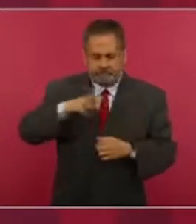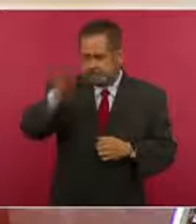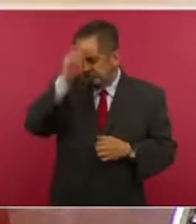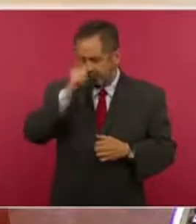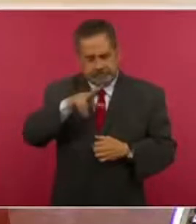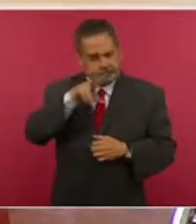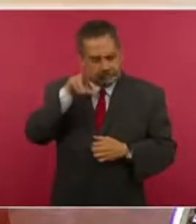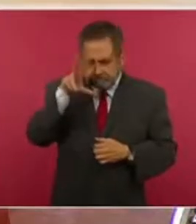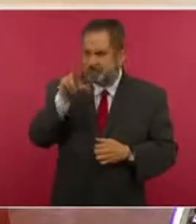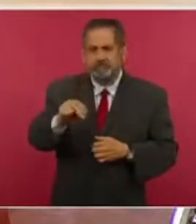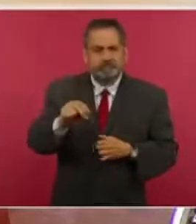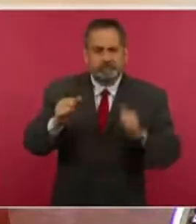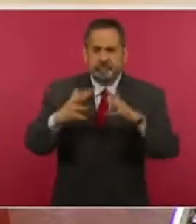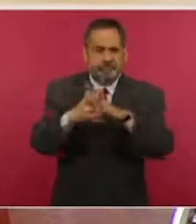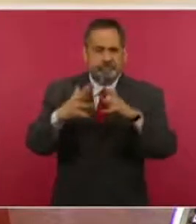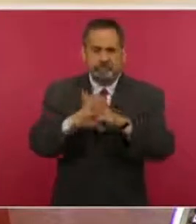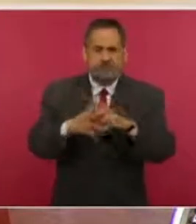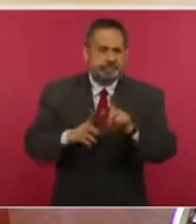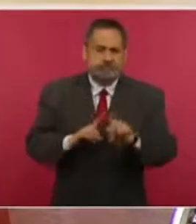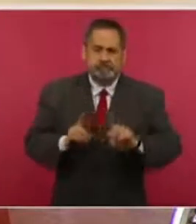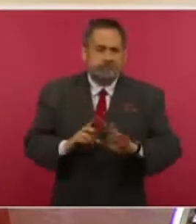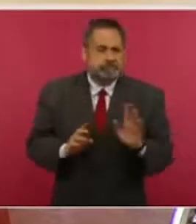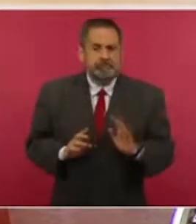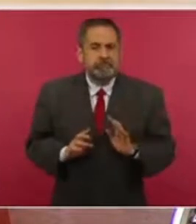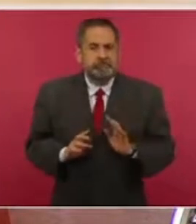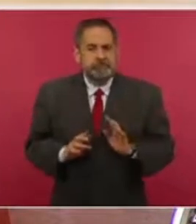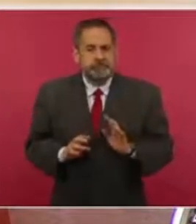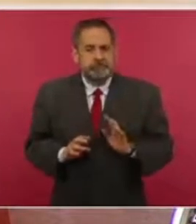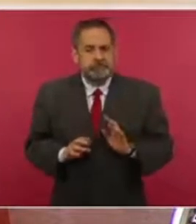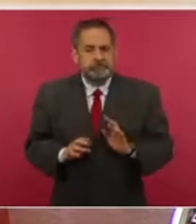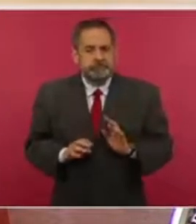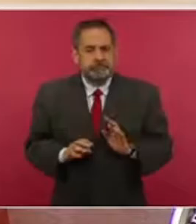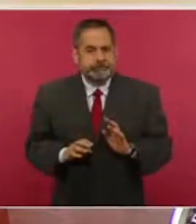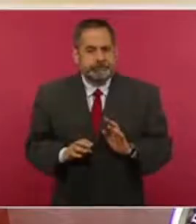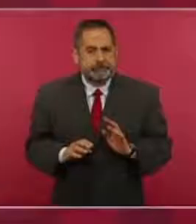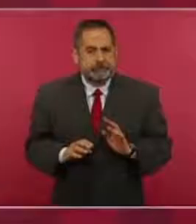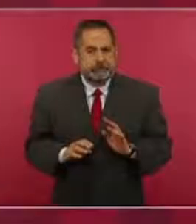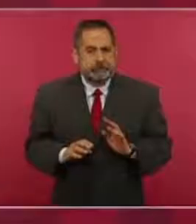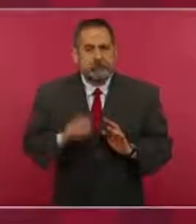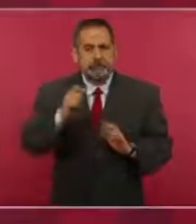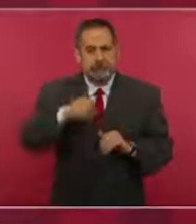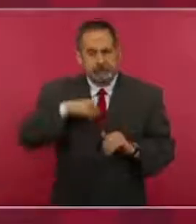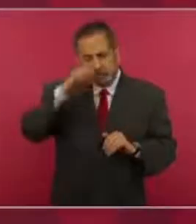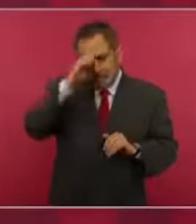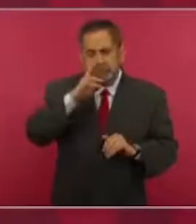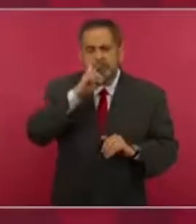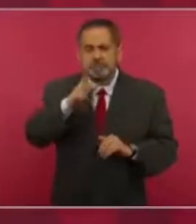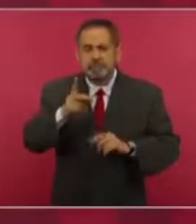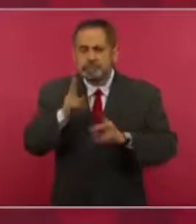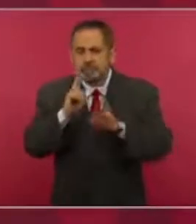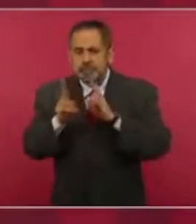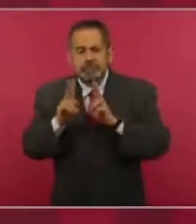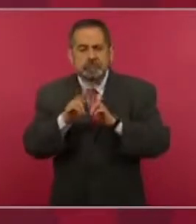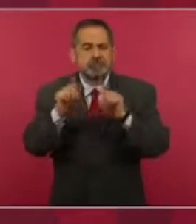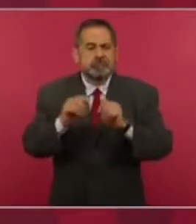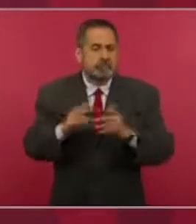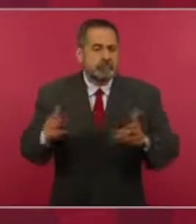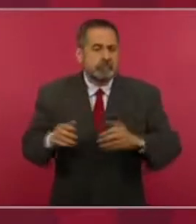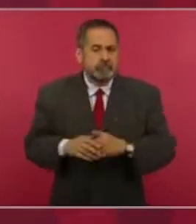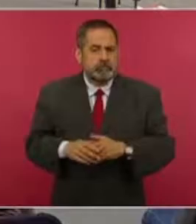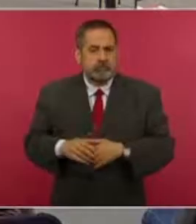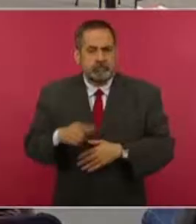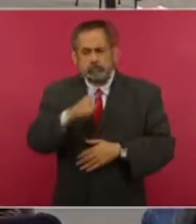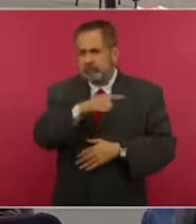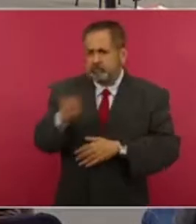guerras, estamos por buscar soluciones pacíficas. No, ¿no existe presión,